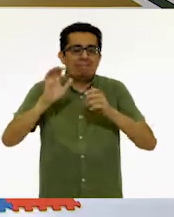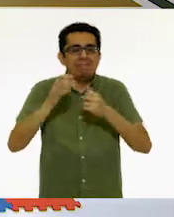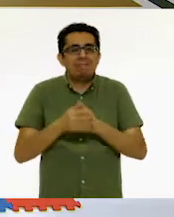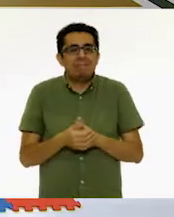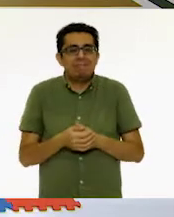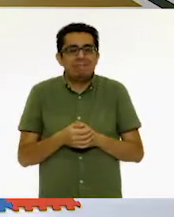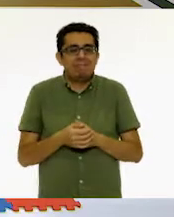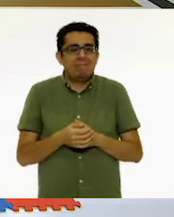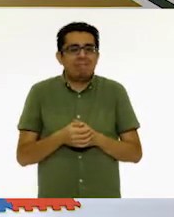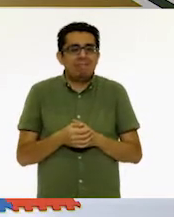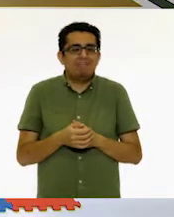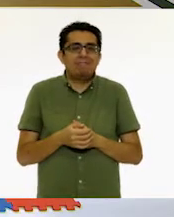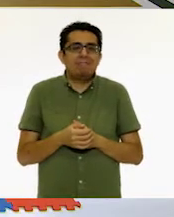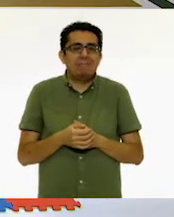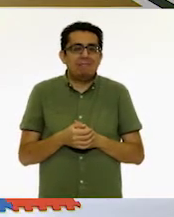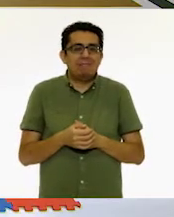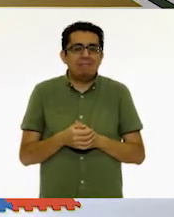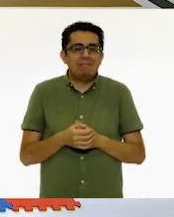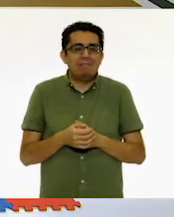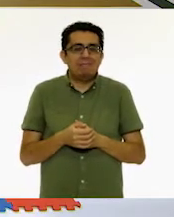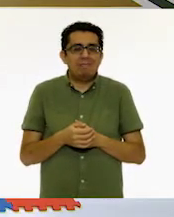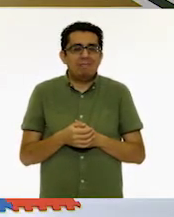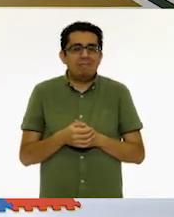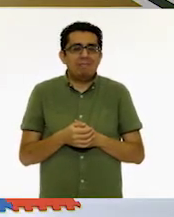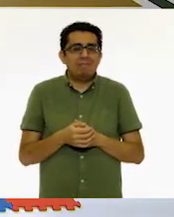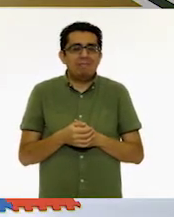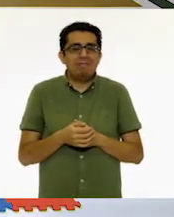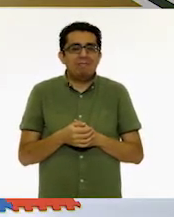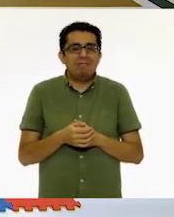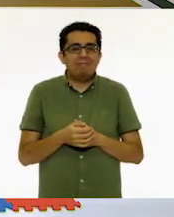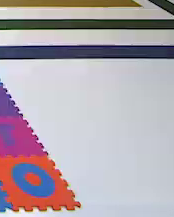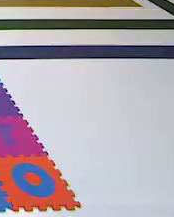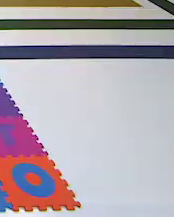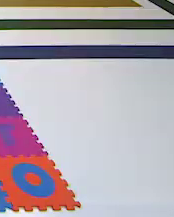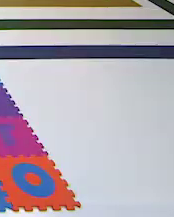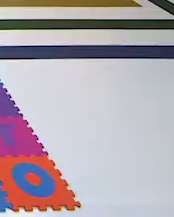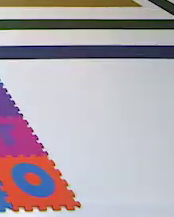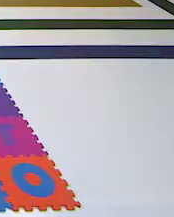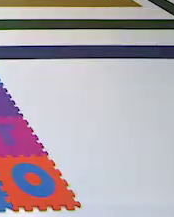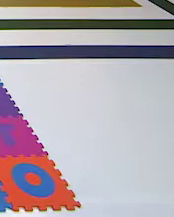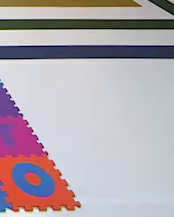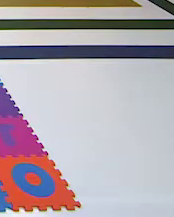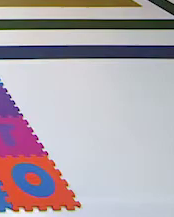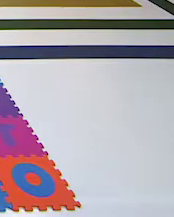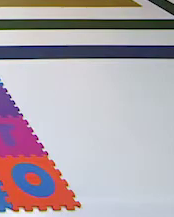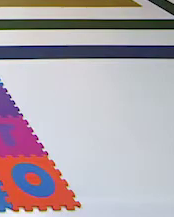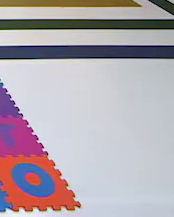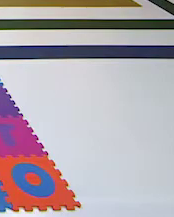Maridiusa, Maridiusa, Dubiridu. Con salto. Dubiridu. Y salto.